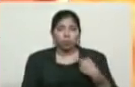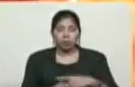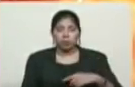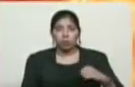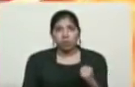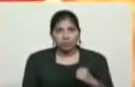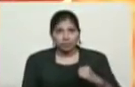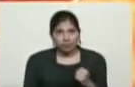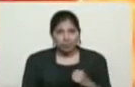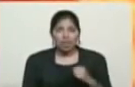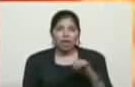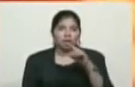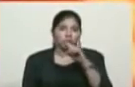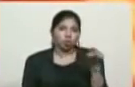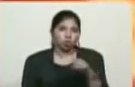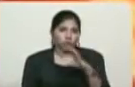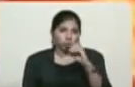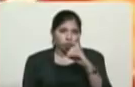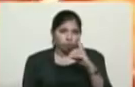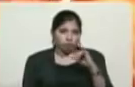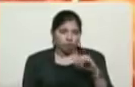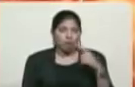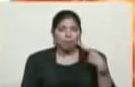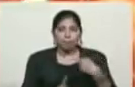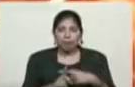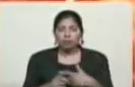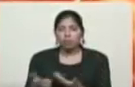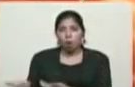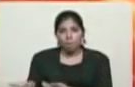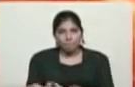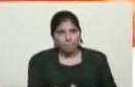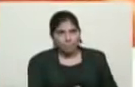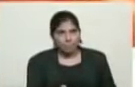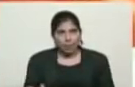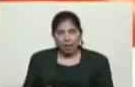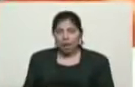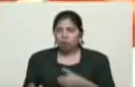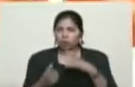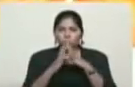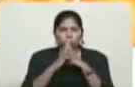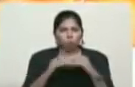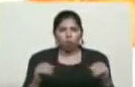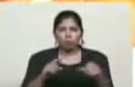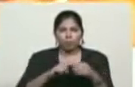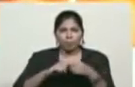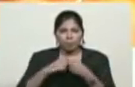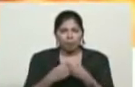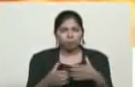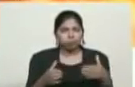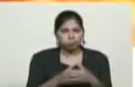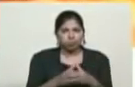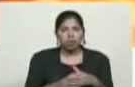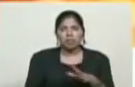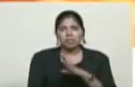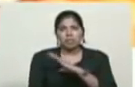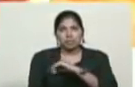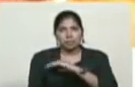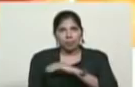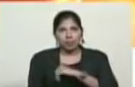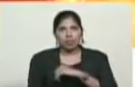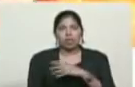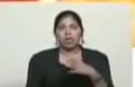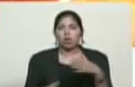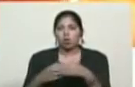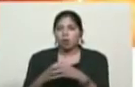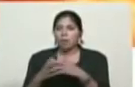nacional los bomberos forestales los bomberos nacionales de protección civil barrio nuevo barrio